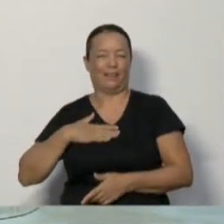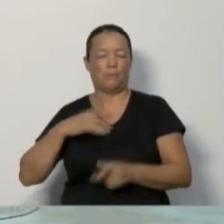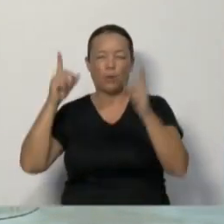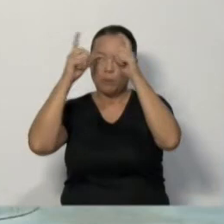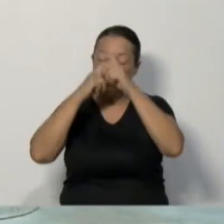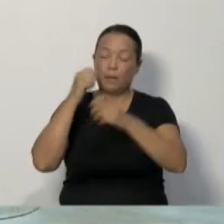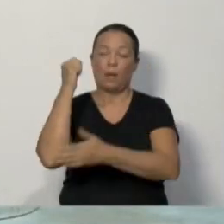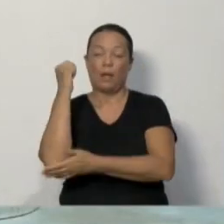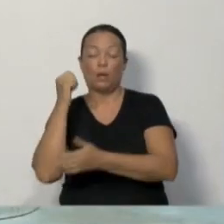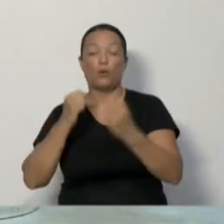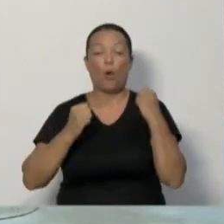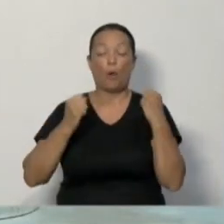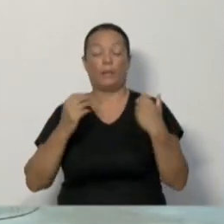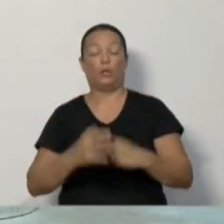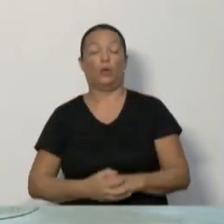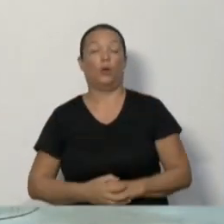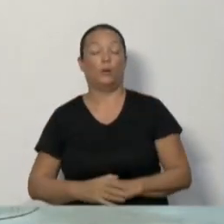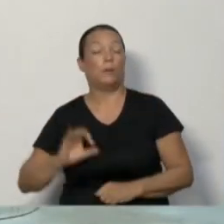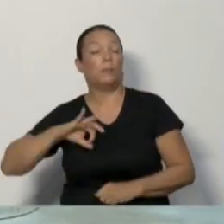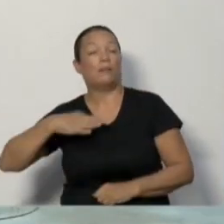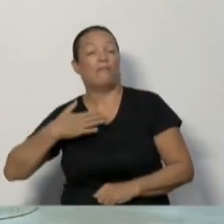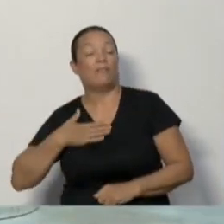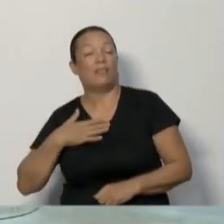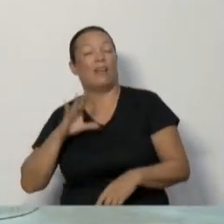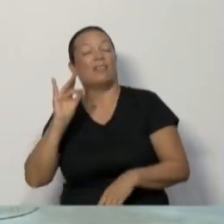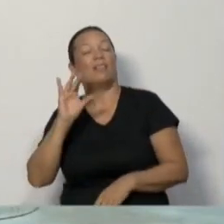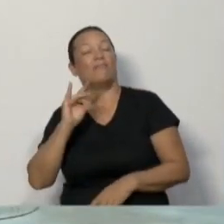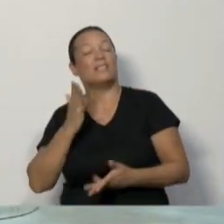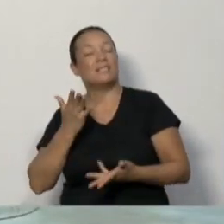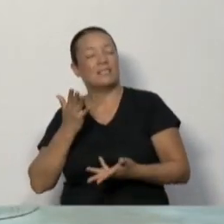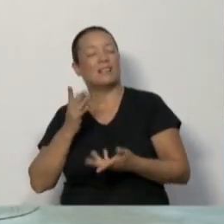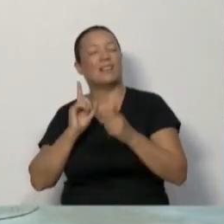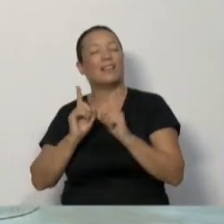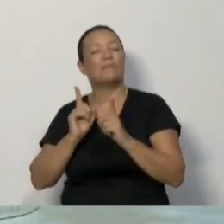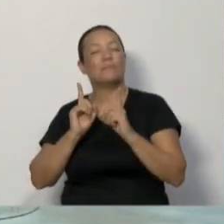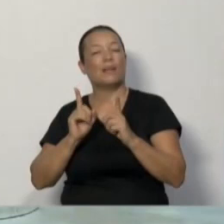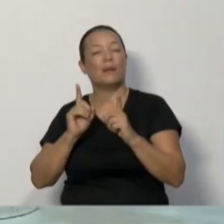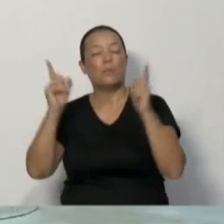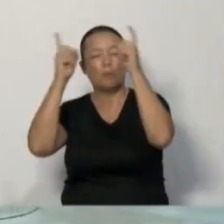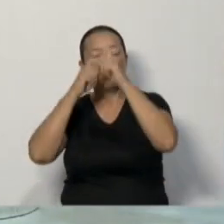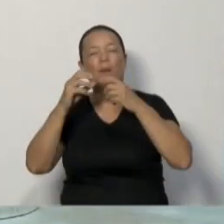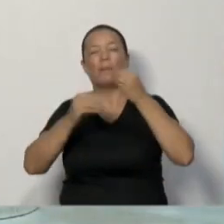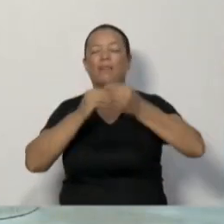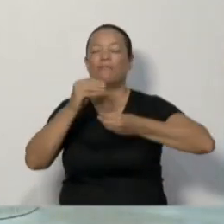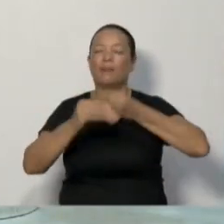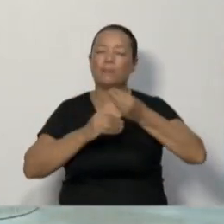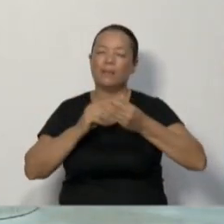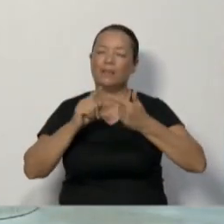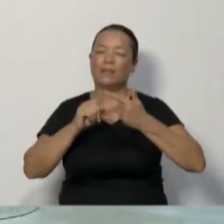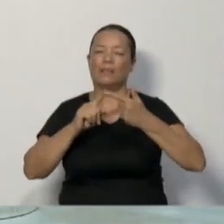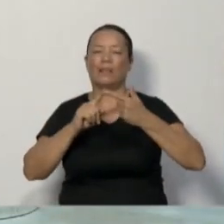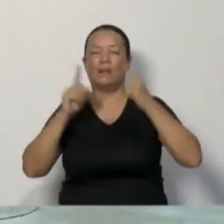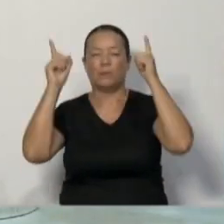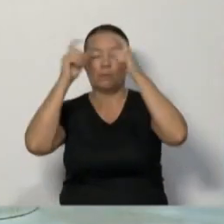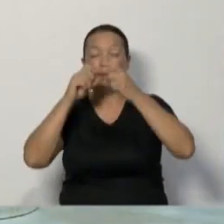los problemas económicos. Nuestra vida se nos hace cuesta arriba por problemas familiares,